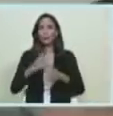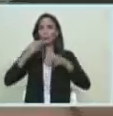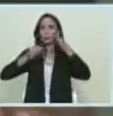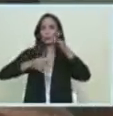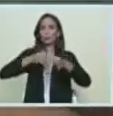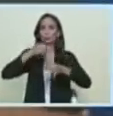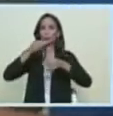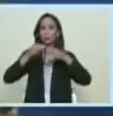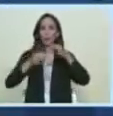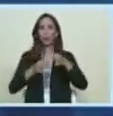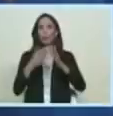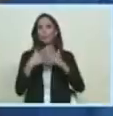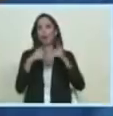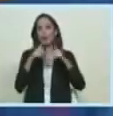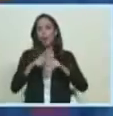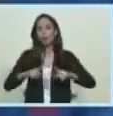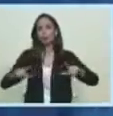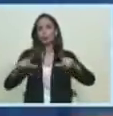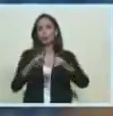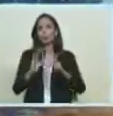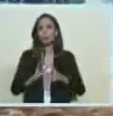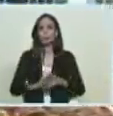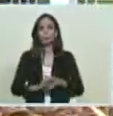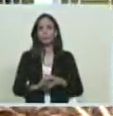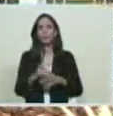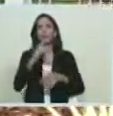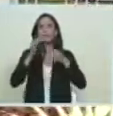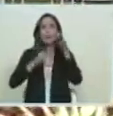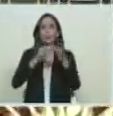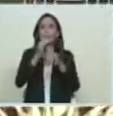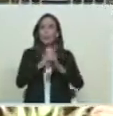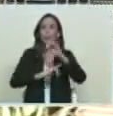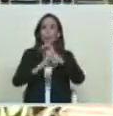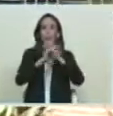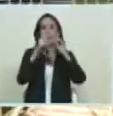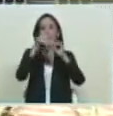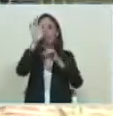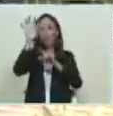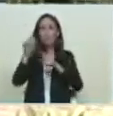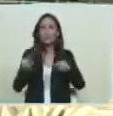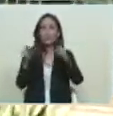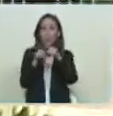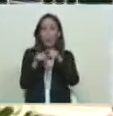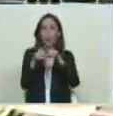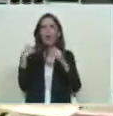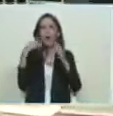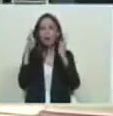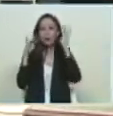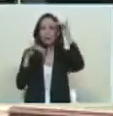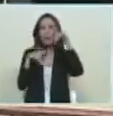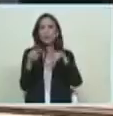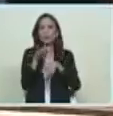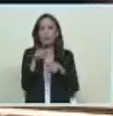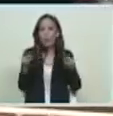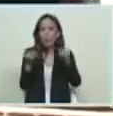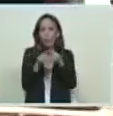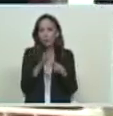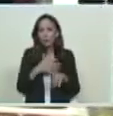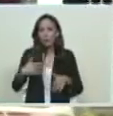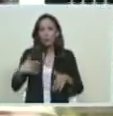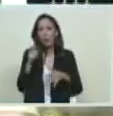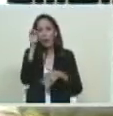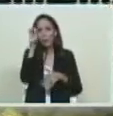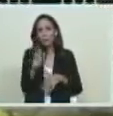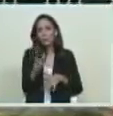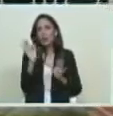indican en los estándares internacionales para atender, mundiales, para atender este tipo de ciudadanos